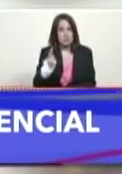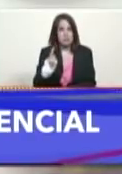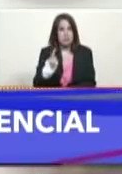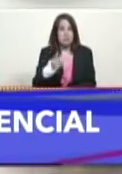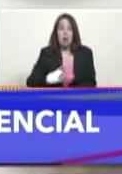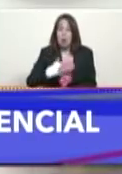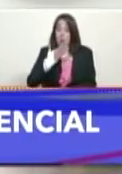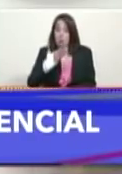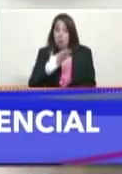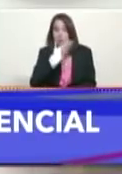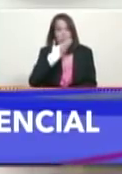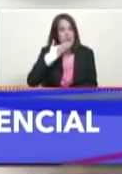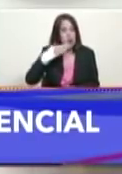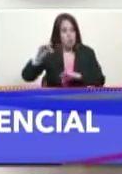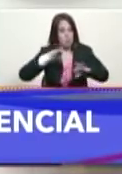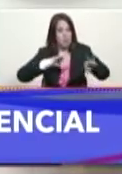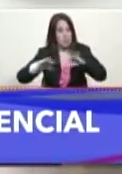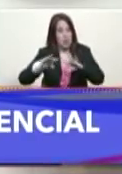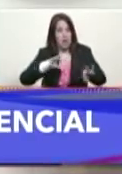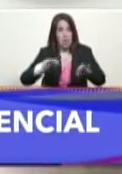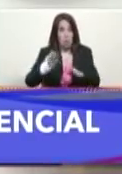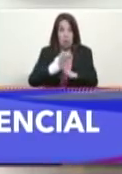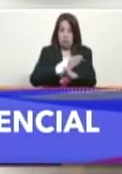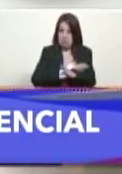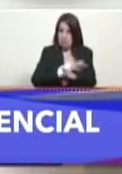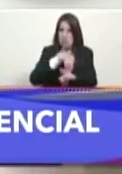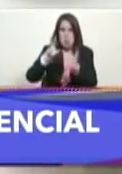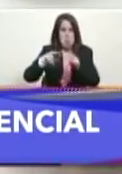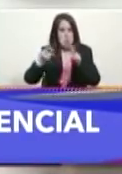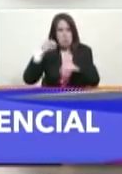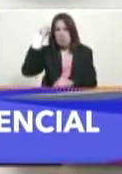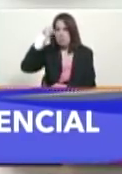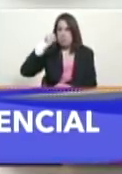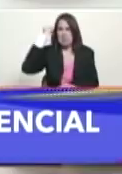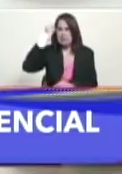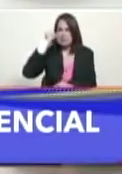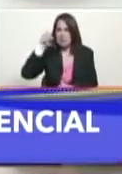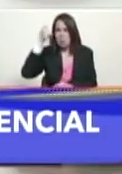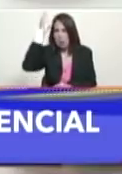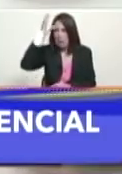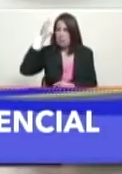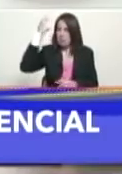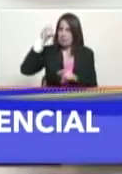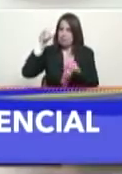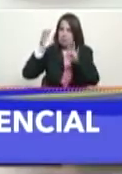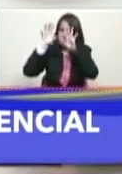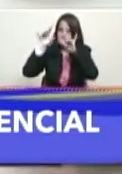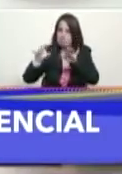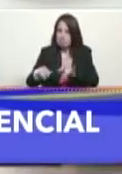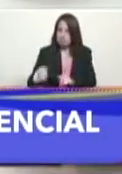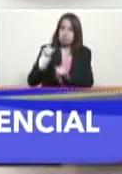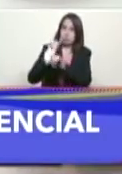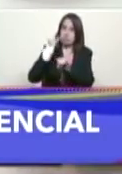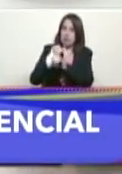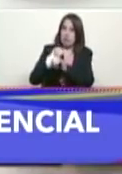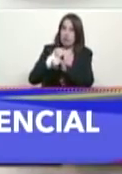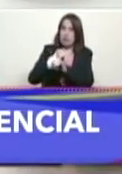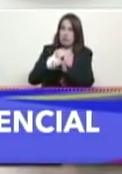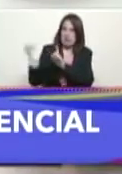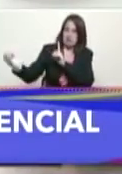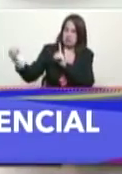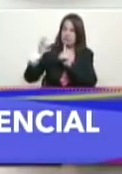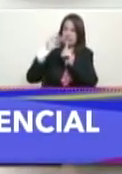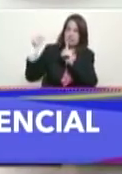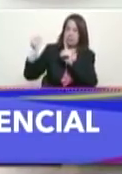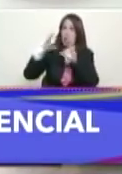Podíamos estar mejor preparados. Nunca pensamos que fueran capaces de hacer un ciberataque y un apagón general. Pero